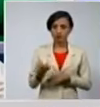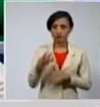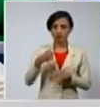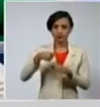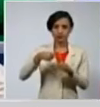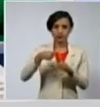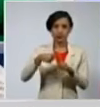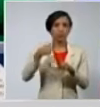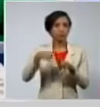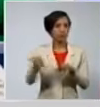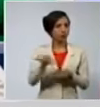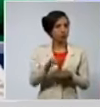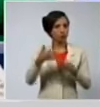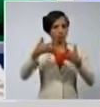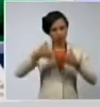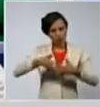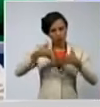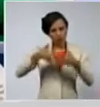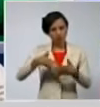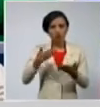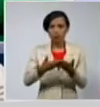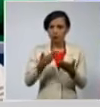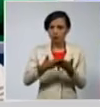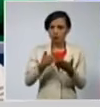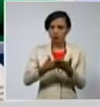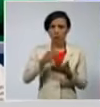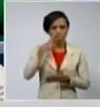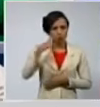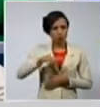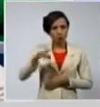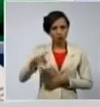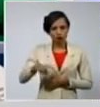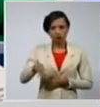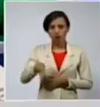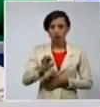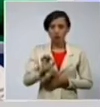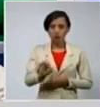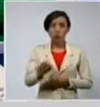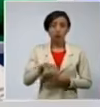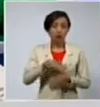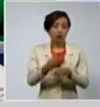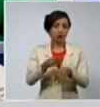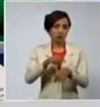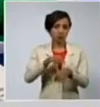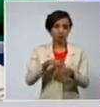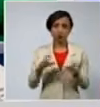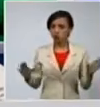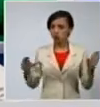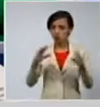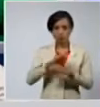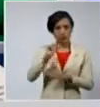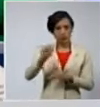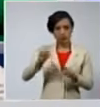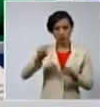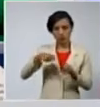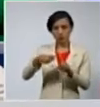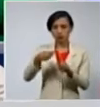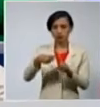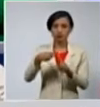muertes en búsqueda del diagnóstico, pues no confirma casos autóctonos de la enfermedad.